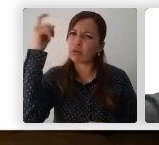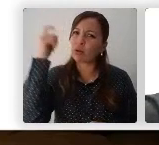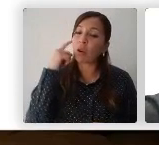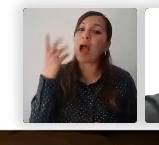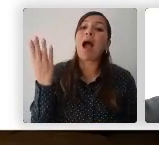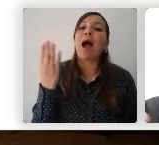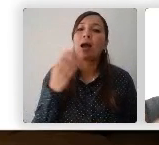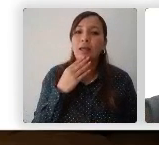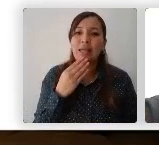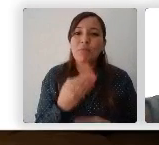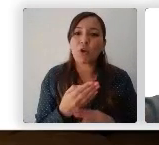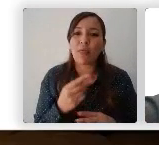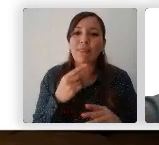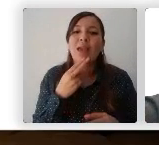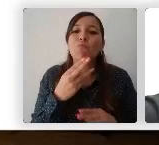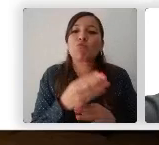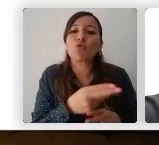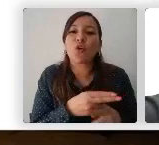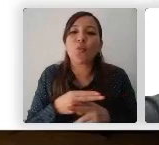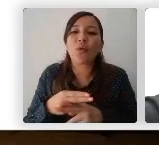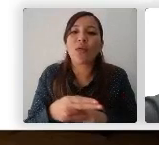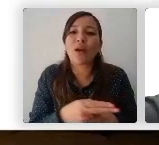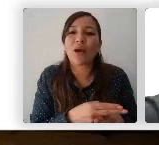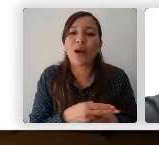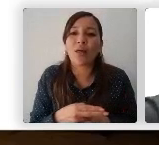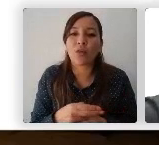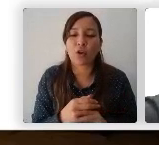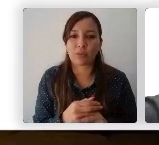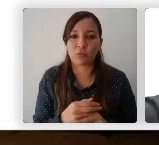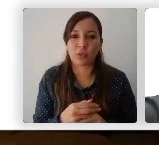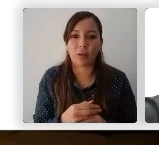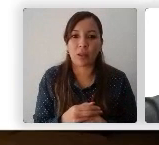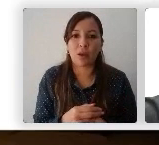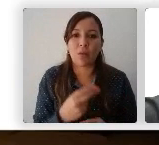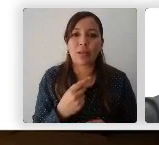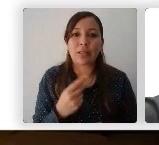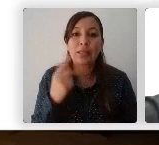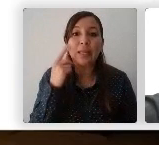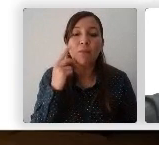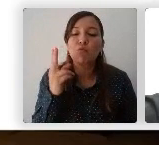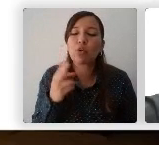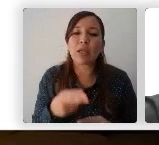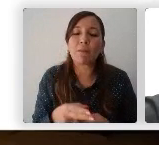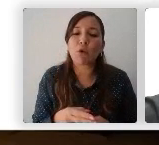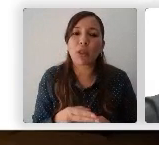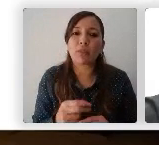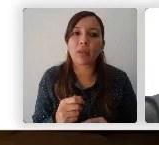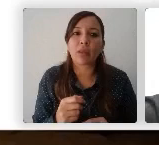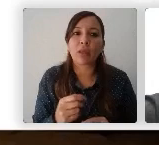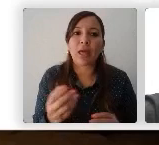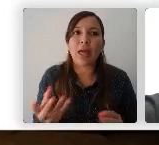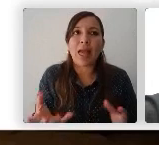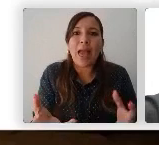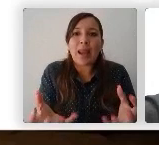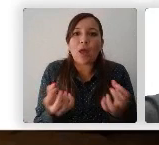bioseguridad, no solamente con el cuidarnos, no solamente con el protegernos, sino también tiene que ver con recuperar mucho el tiempo